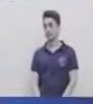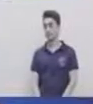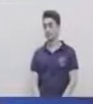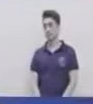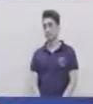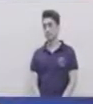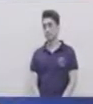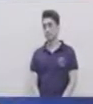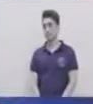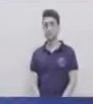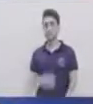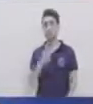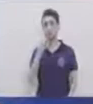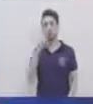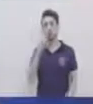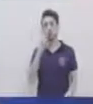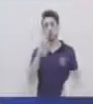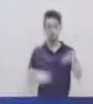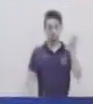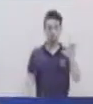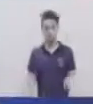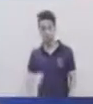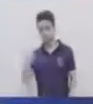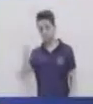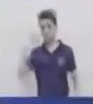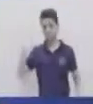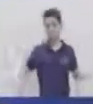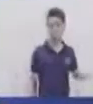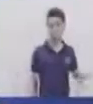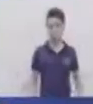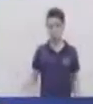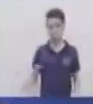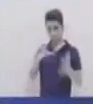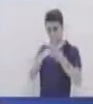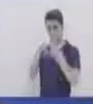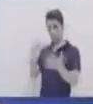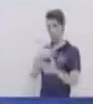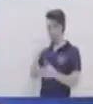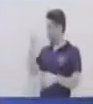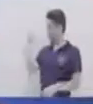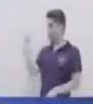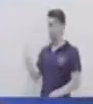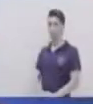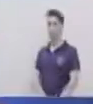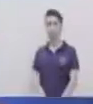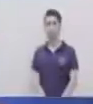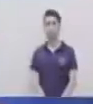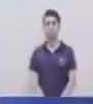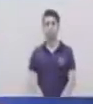Combinación, muslos, talones, muslos, talones, muslos, talones.